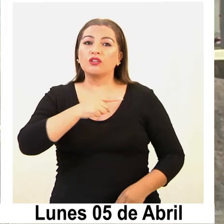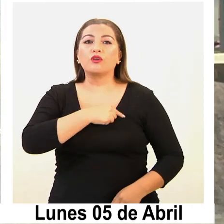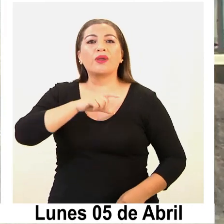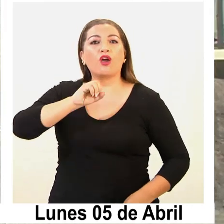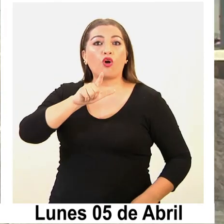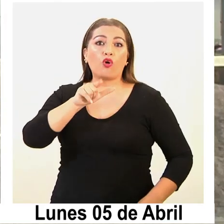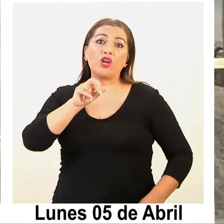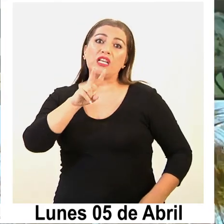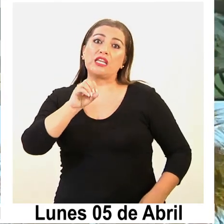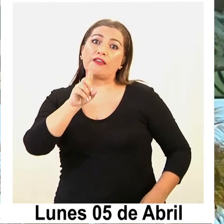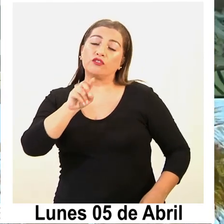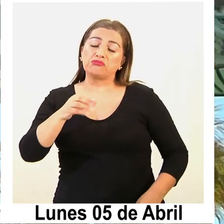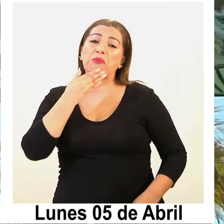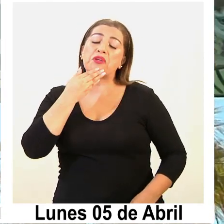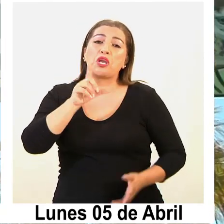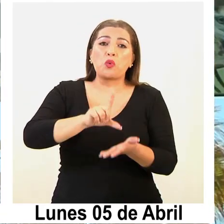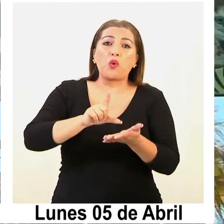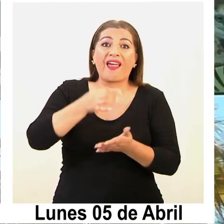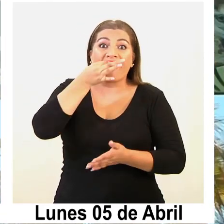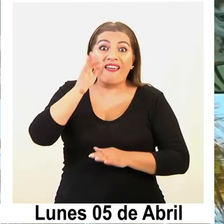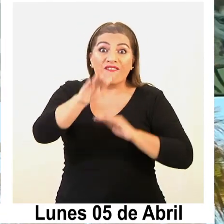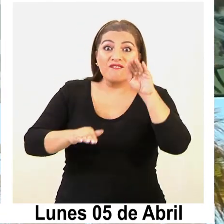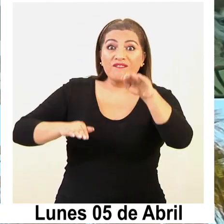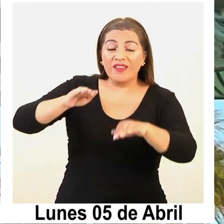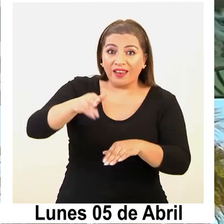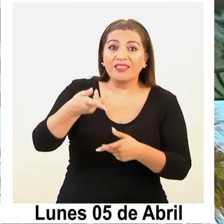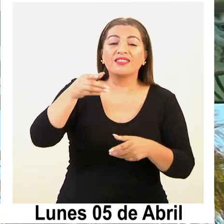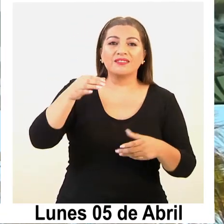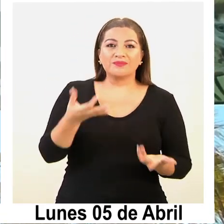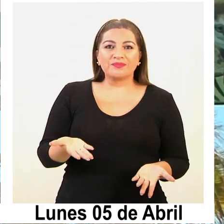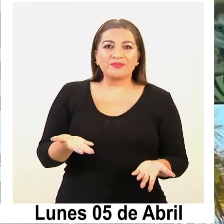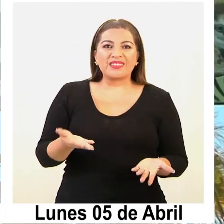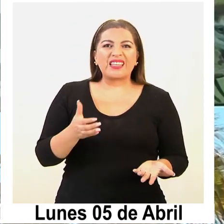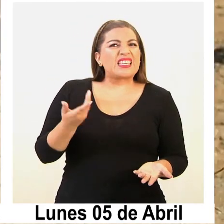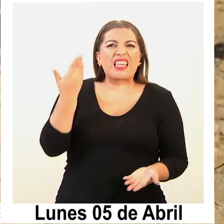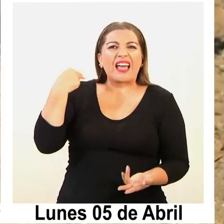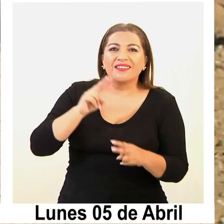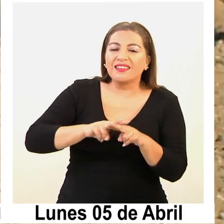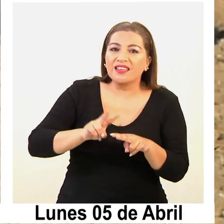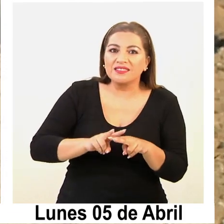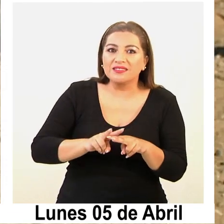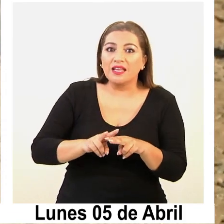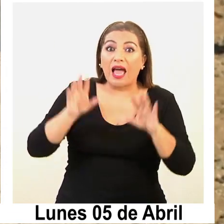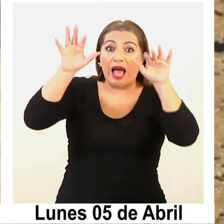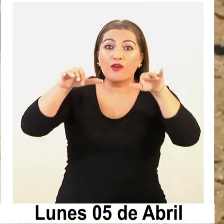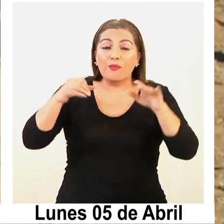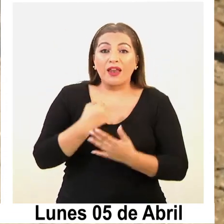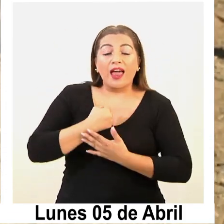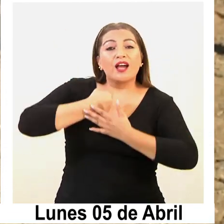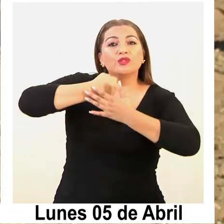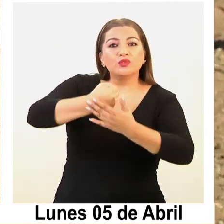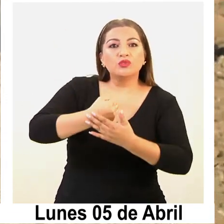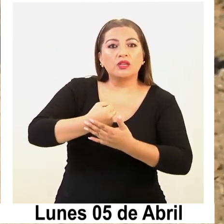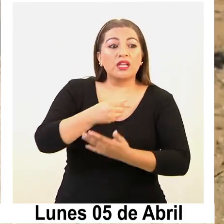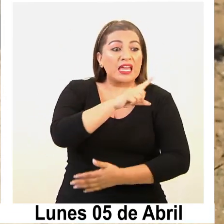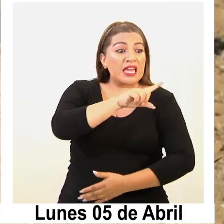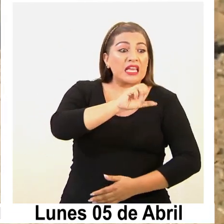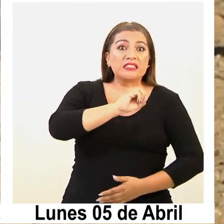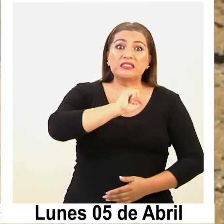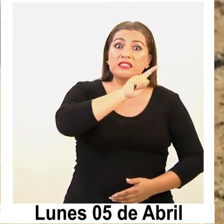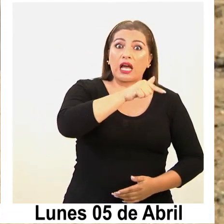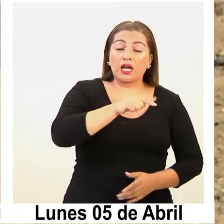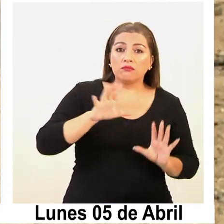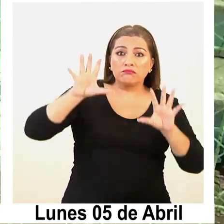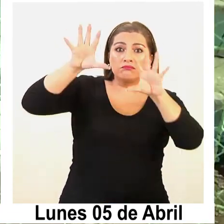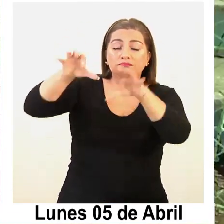Olivos o de Los Verdes lo que hacía originalmente era dar albergue a los animales que eran decomisados por el